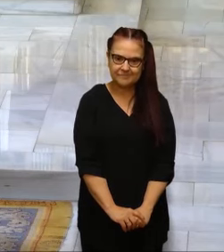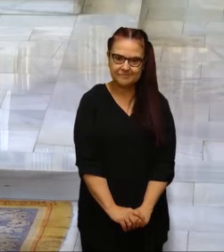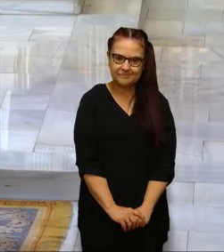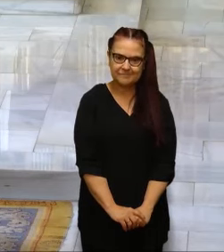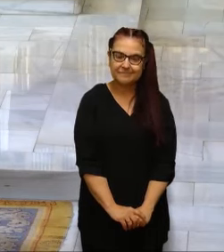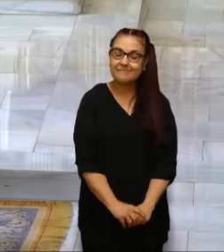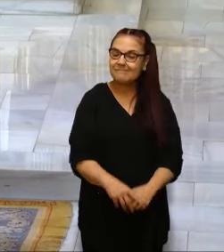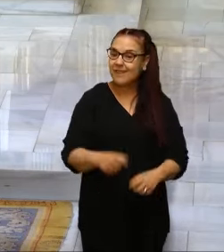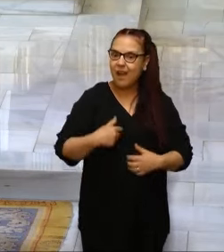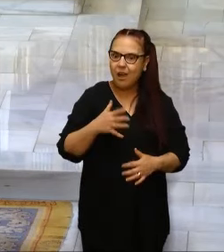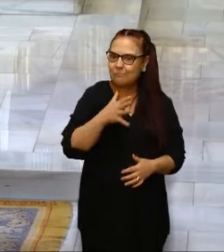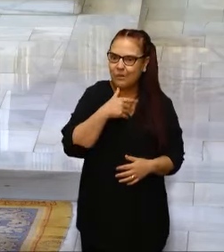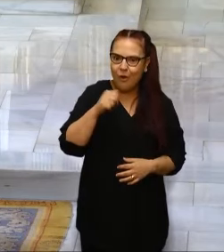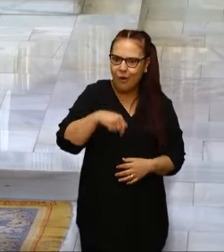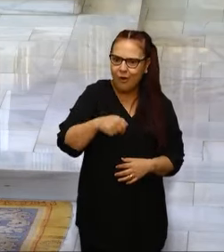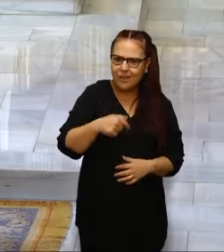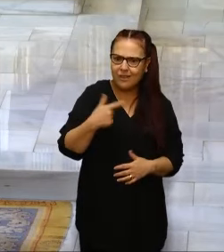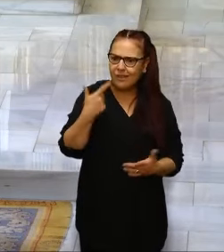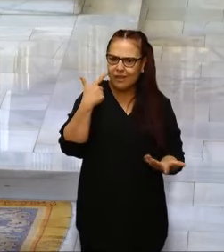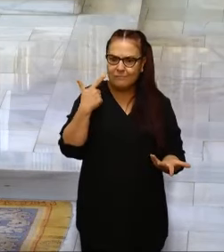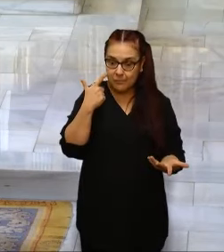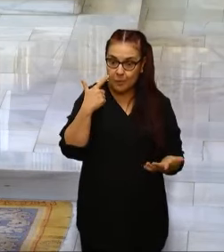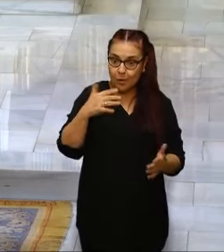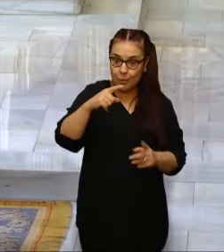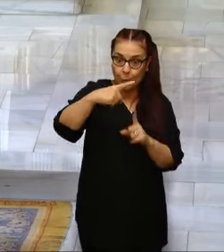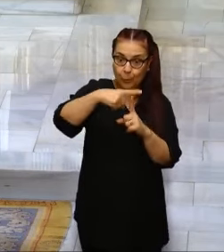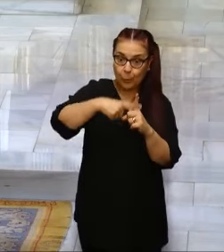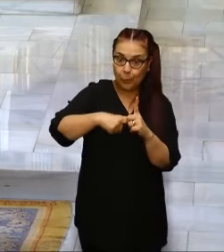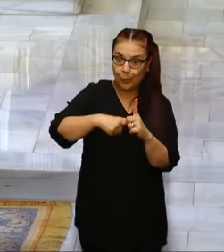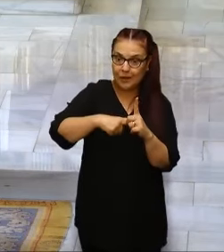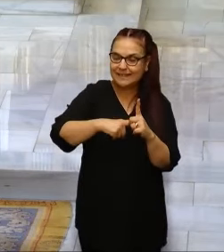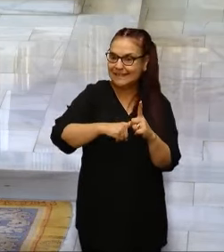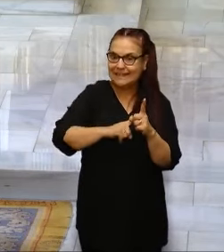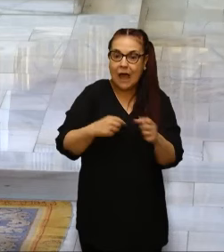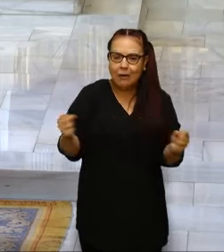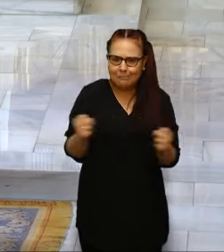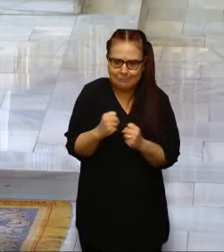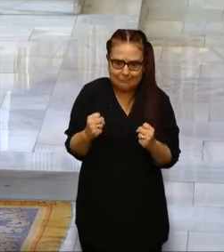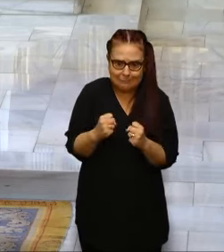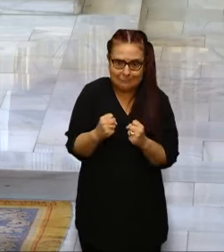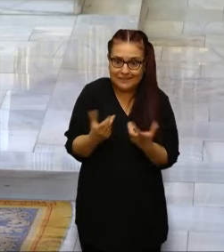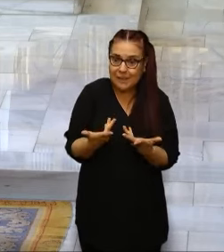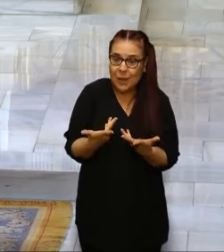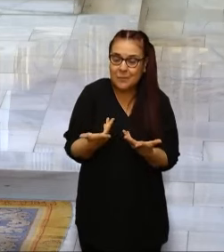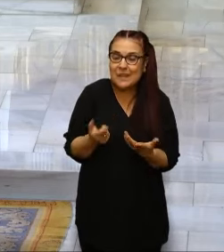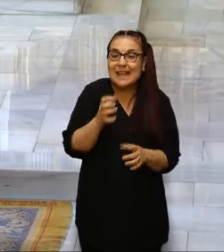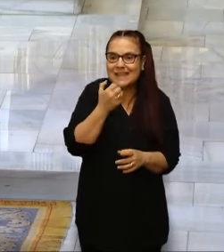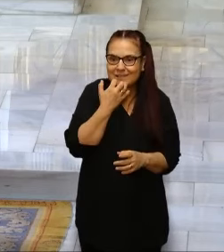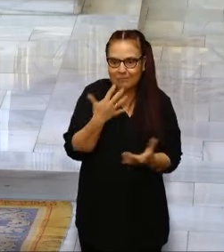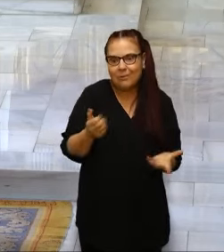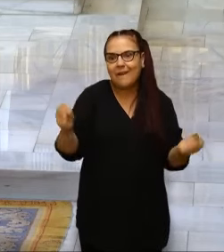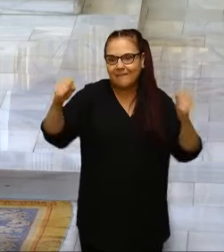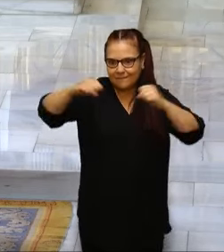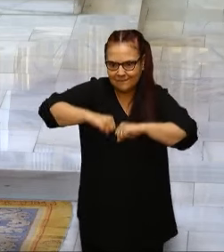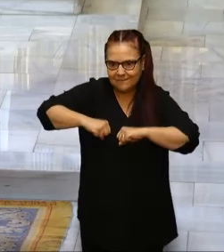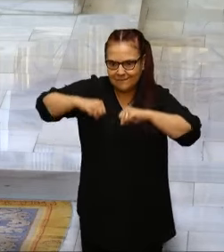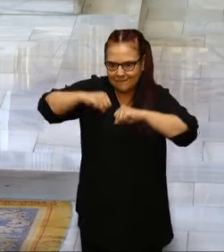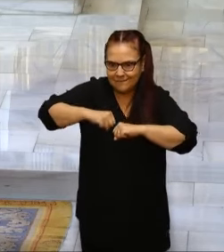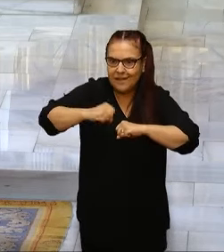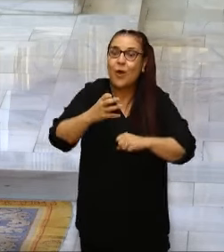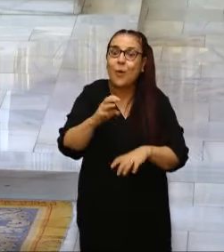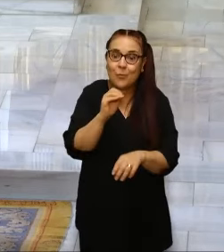ha bajado la temperatura. Los que sois más mayores tenéis que guardar bien el